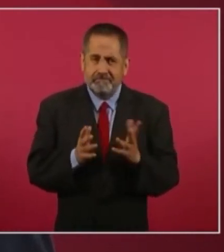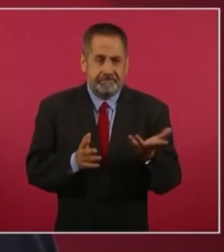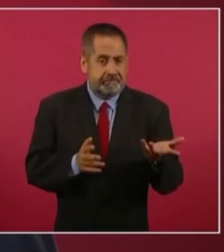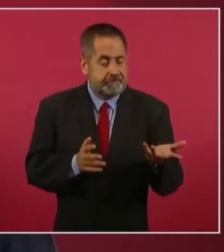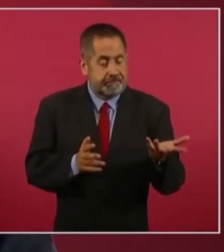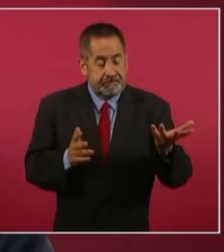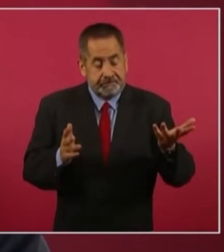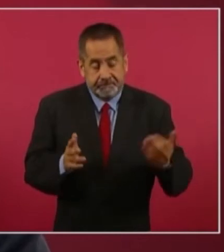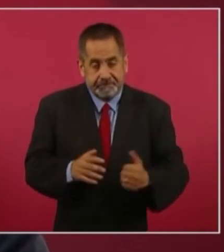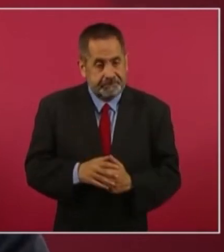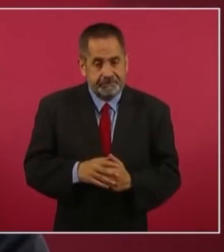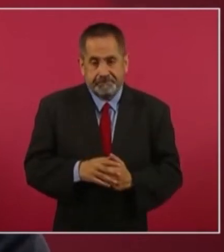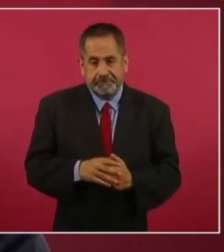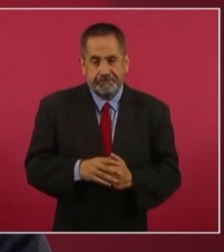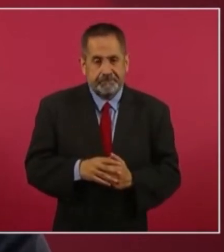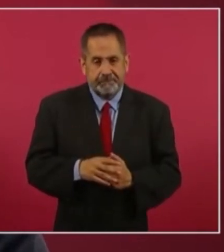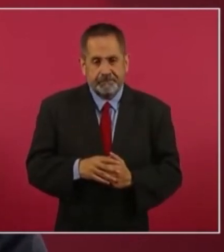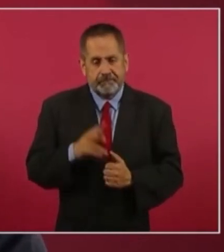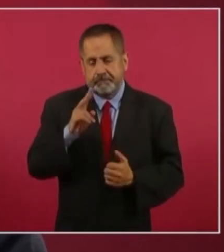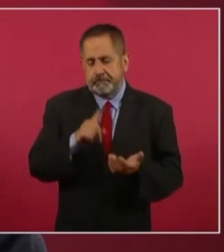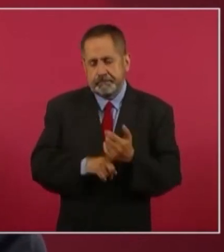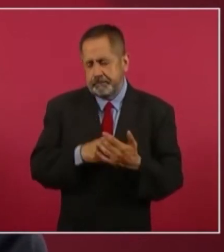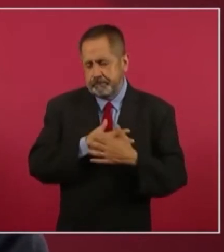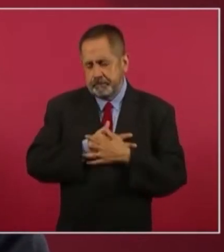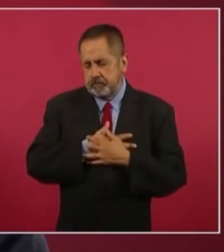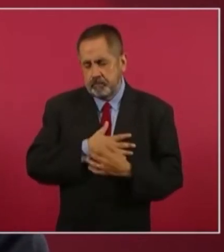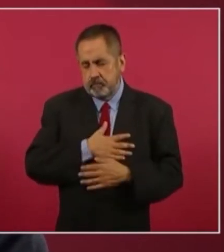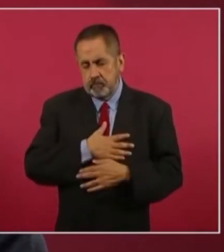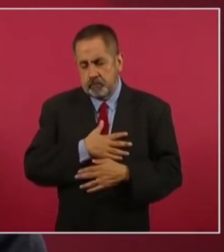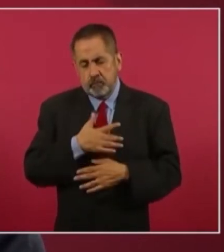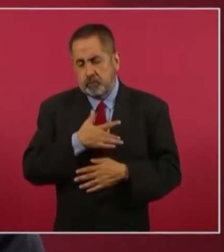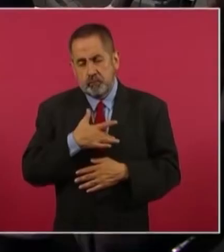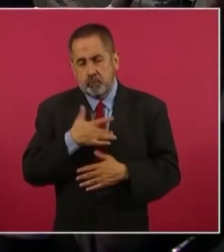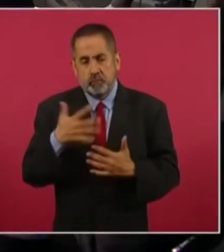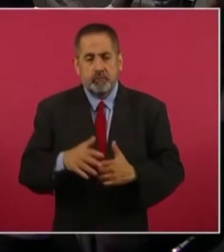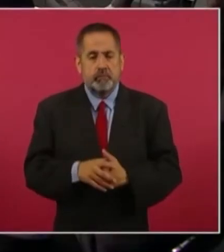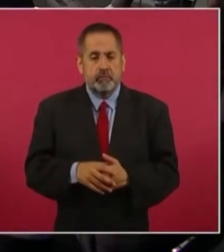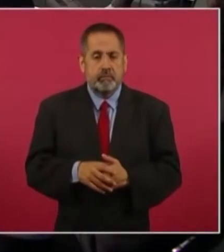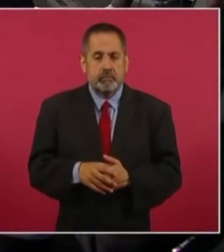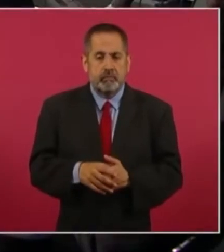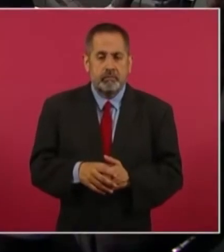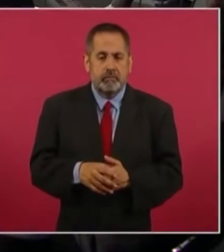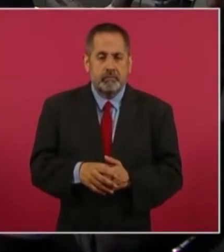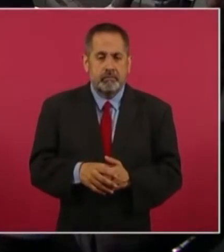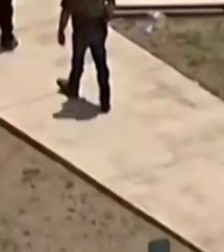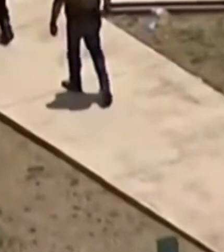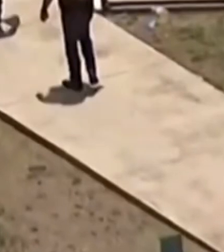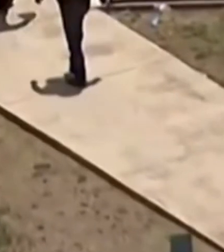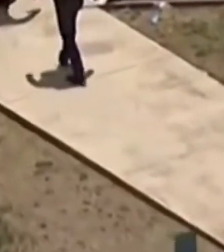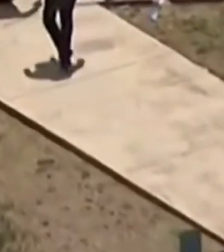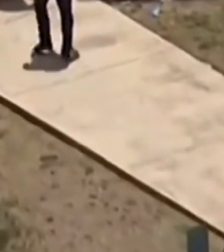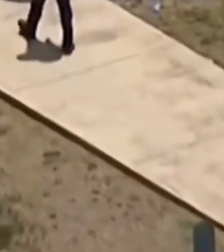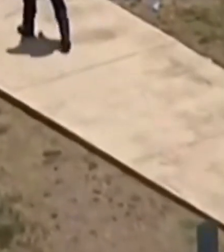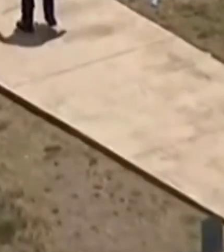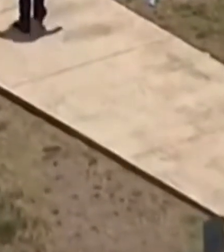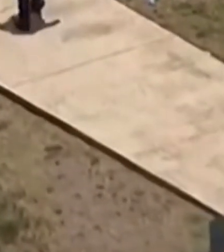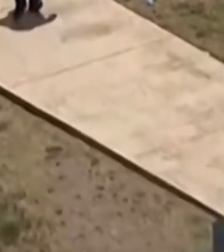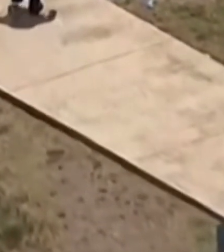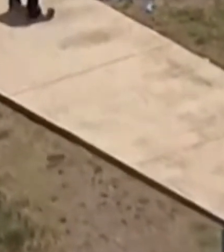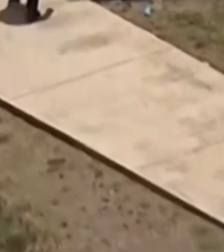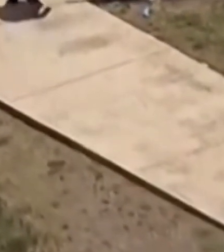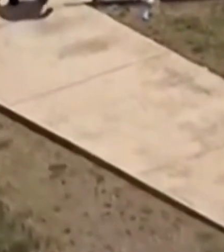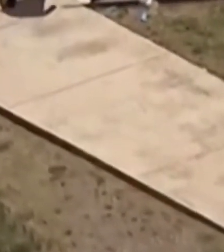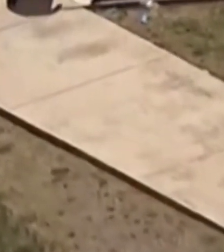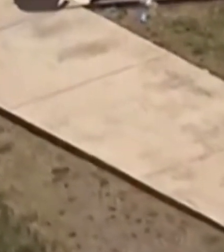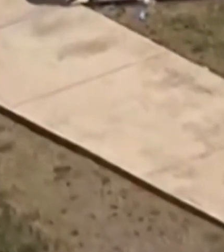que se lamentan mucho. El mandatario lamentó la muerte de al menos 19 menores y 2